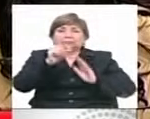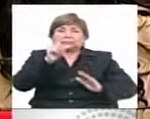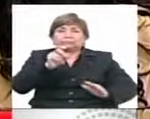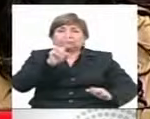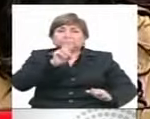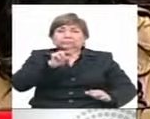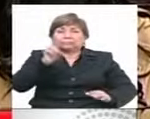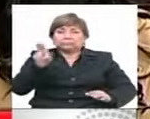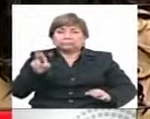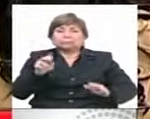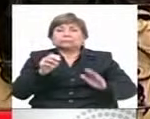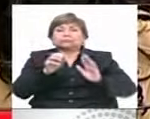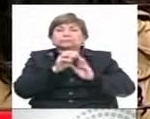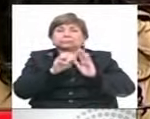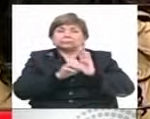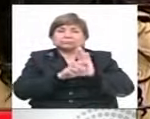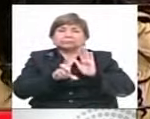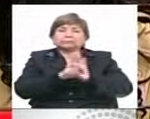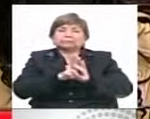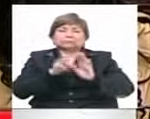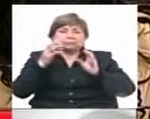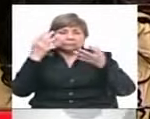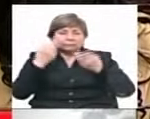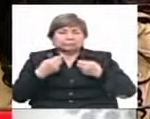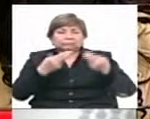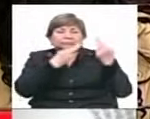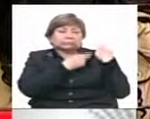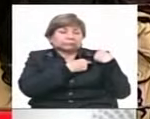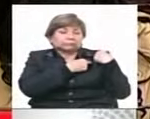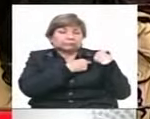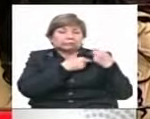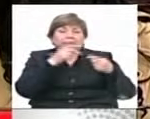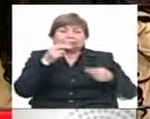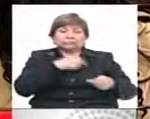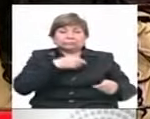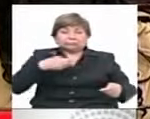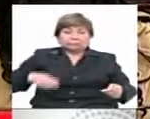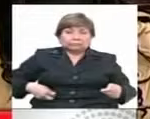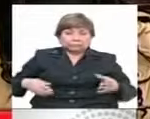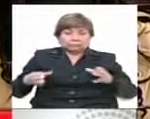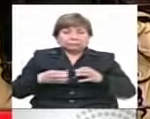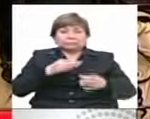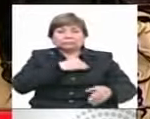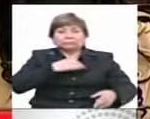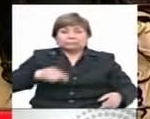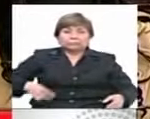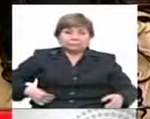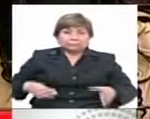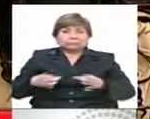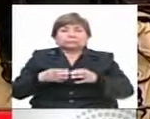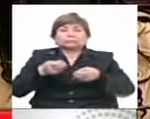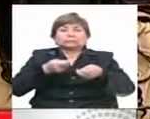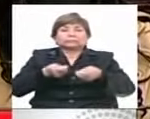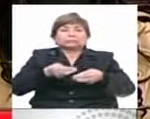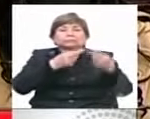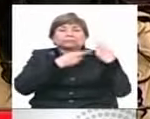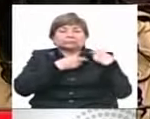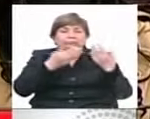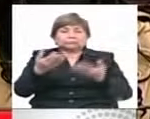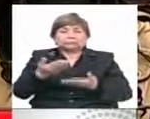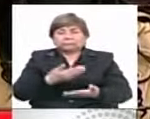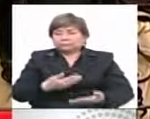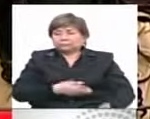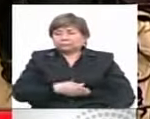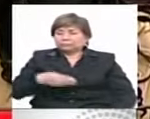la Constitución coloca como corresponsables al presidente del Consejo y al presidente en la designación del